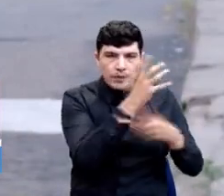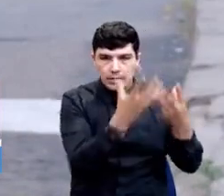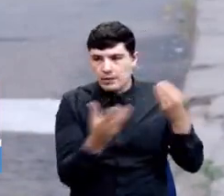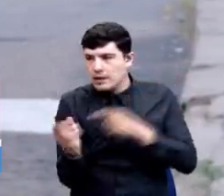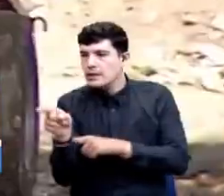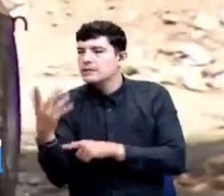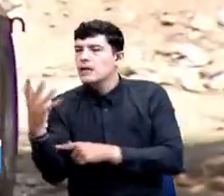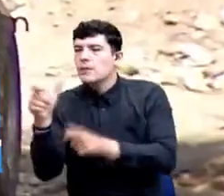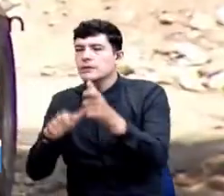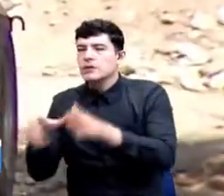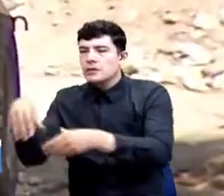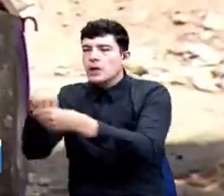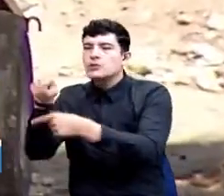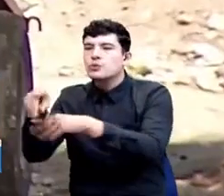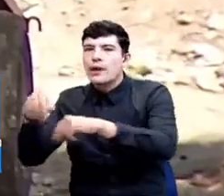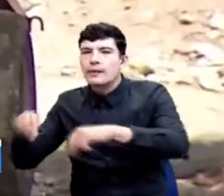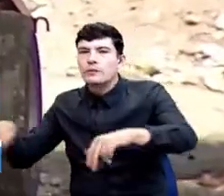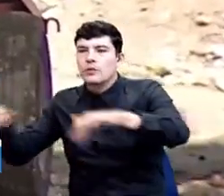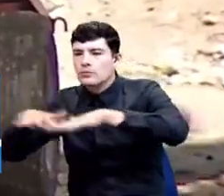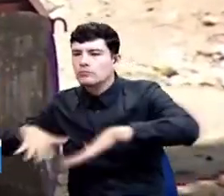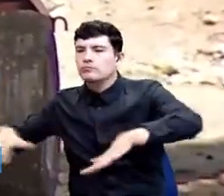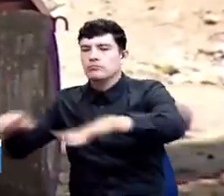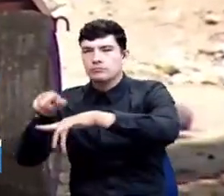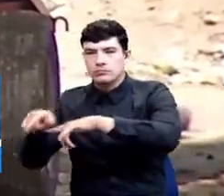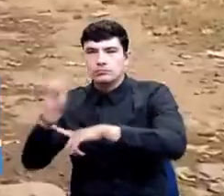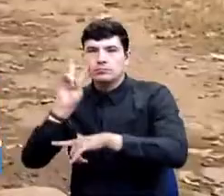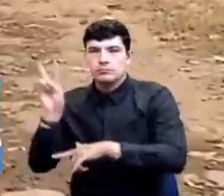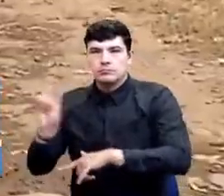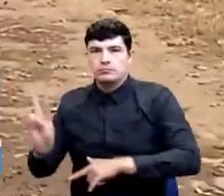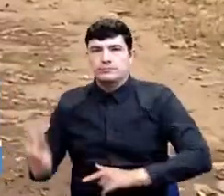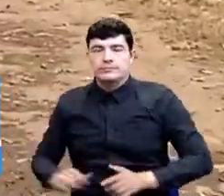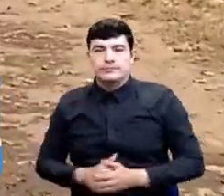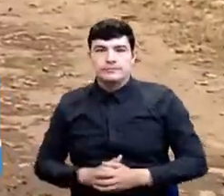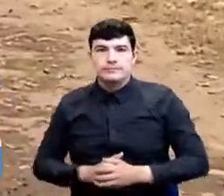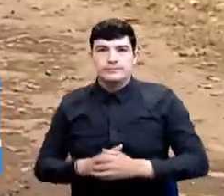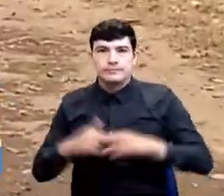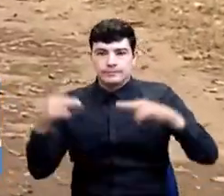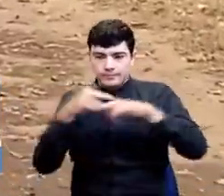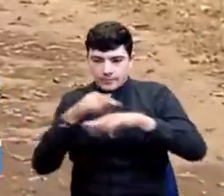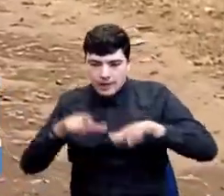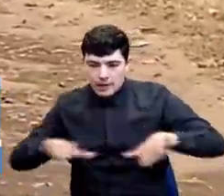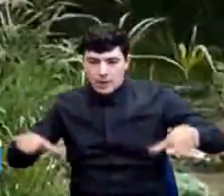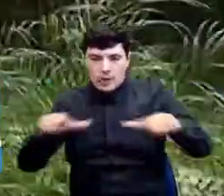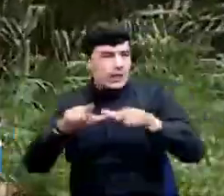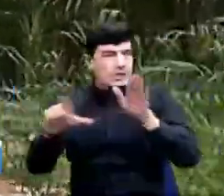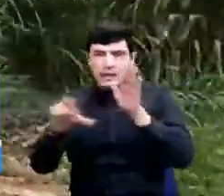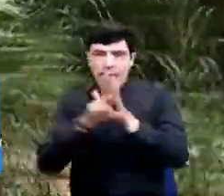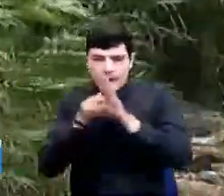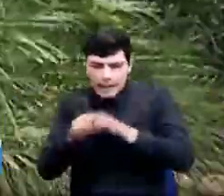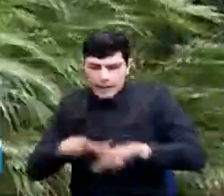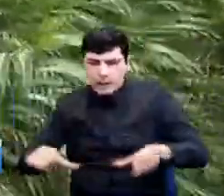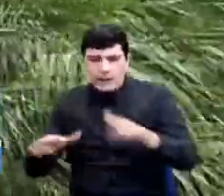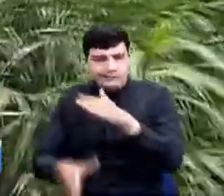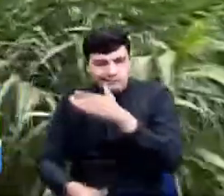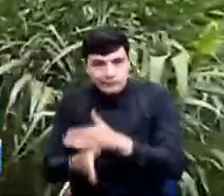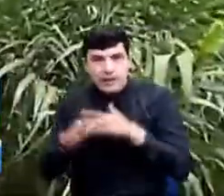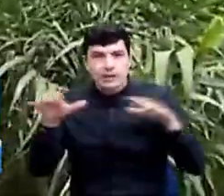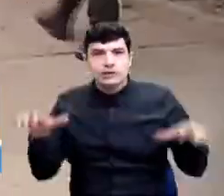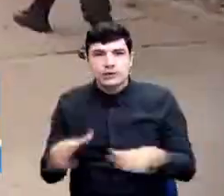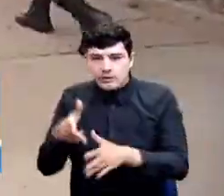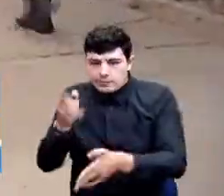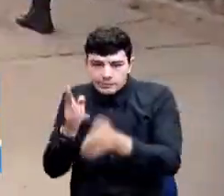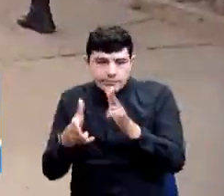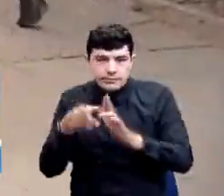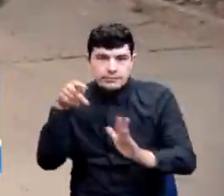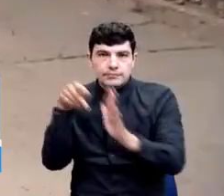venezolano según las autoridades en los pasos irregulares continúan siendo el escenario de los homicidios en la zona de frontera